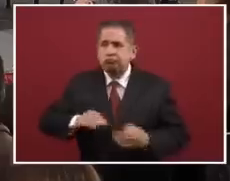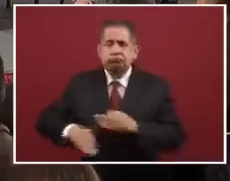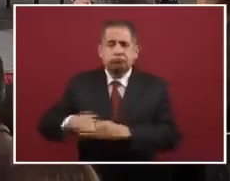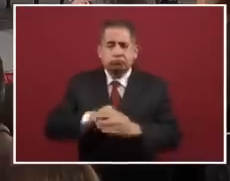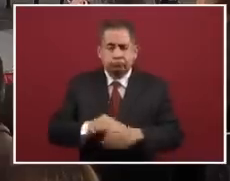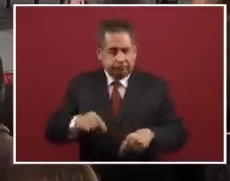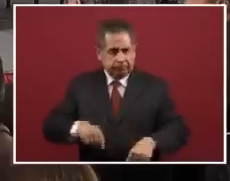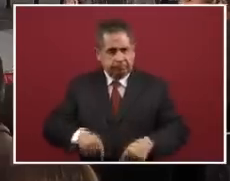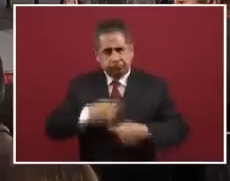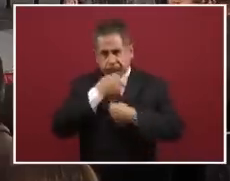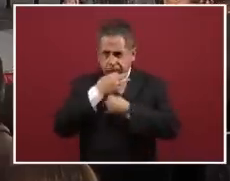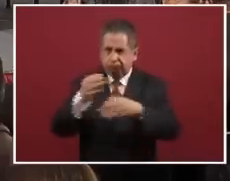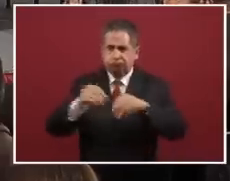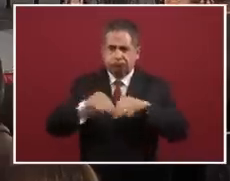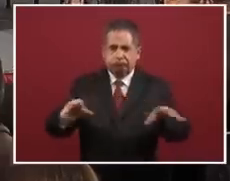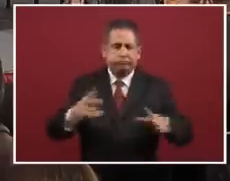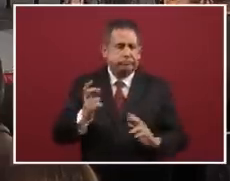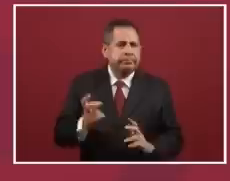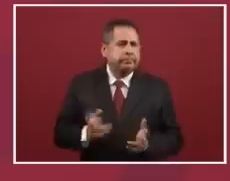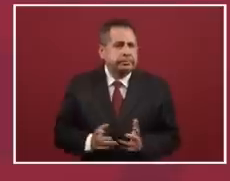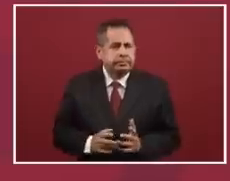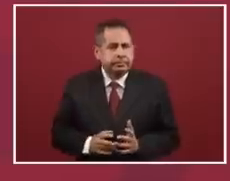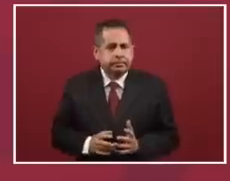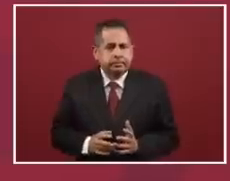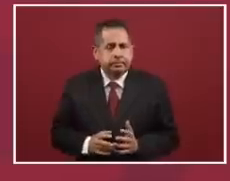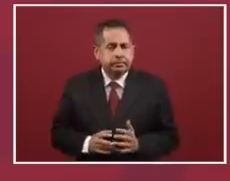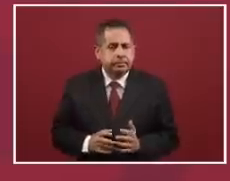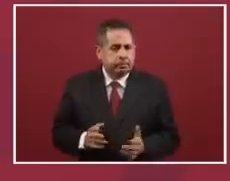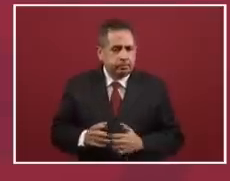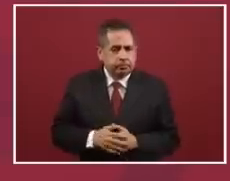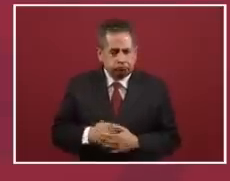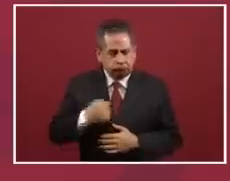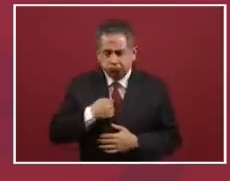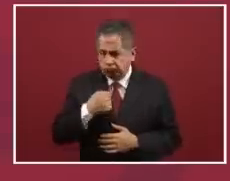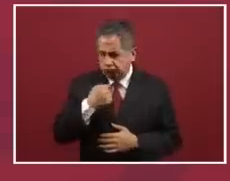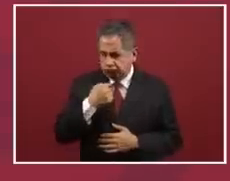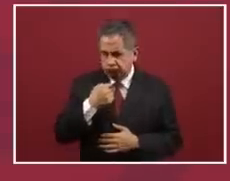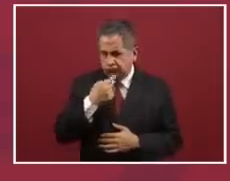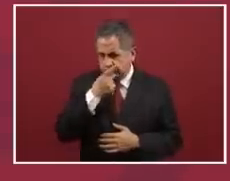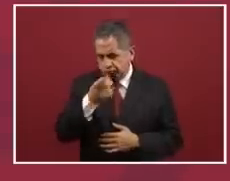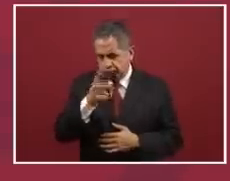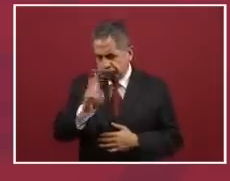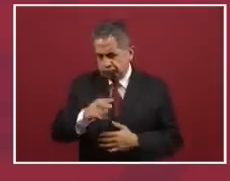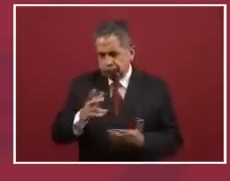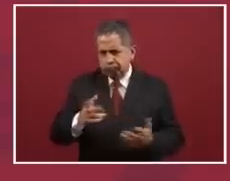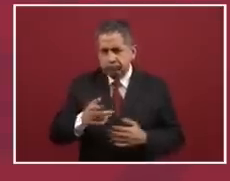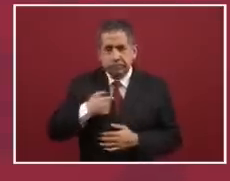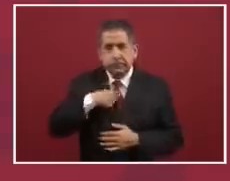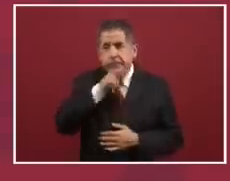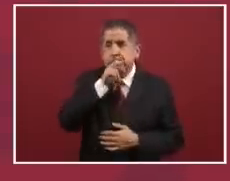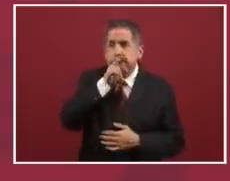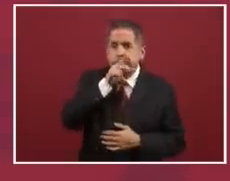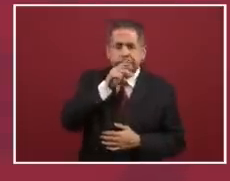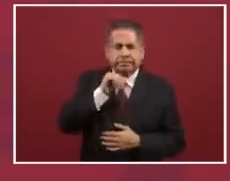aquí. Entonces, yo les puedo decir, no estamos preocupados